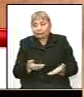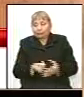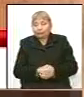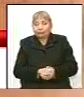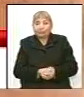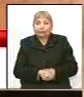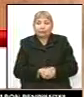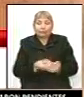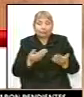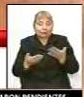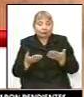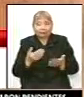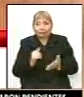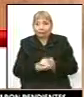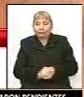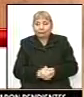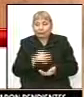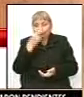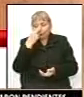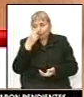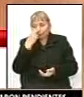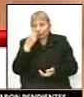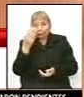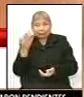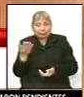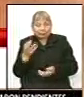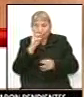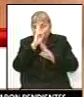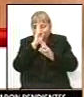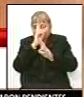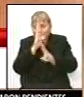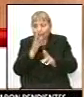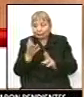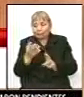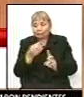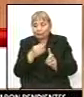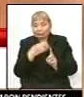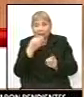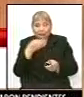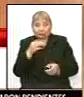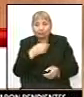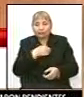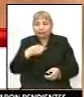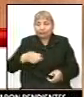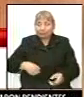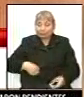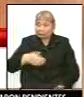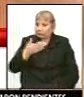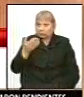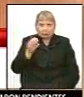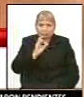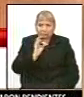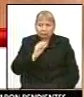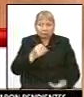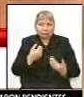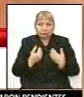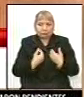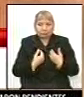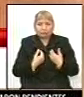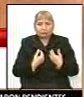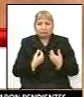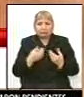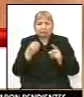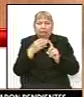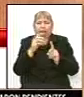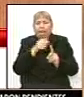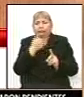tanto, esto de que le llame la atención a usted, con el respeto que se merece, presidente, y como siempre, por supuesto, no tiene por qué llamar la atención